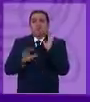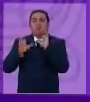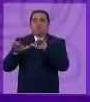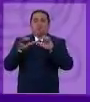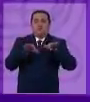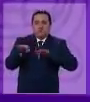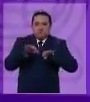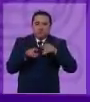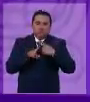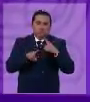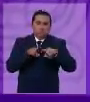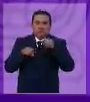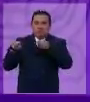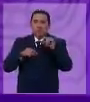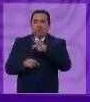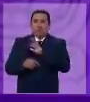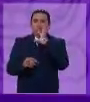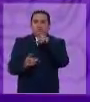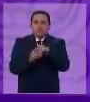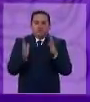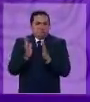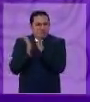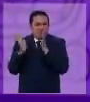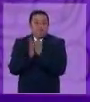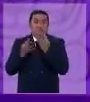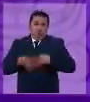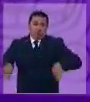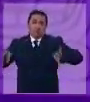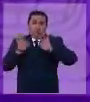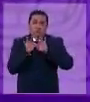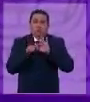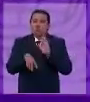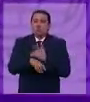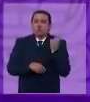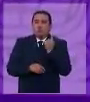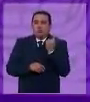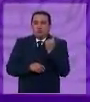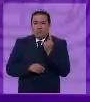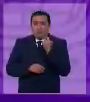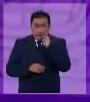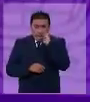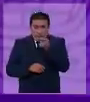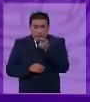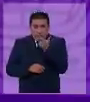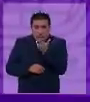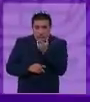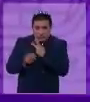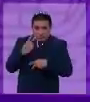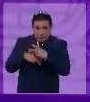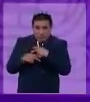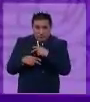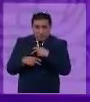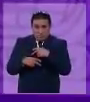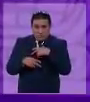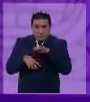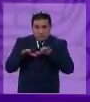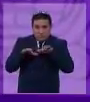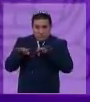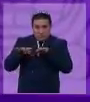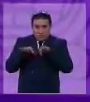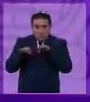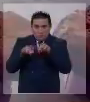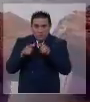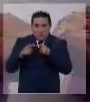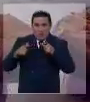Al final, decía Carlos Puig en su introducción, lo que es importante el crecimiento es que genere empleo. O sea, al final el crecimiento así lo medimos, en